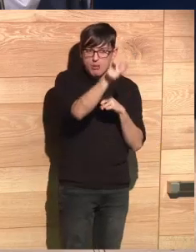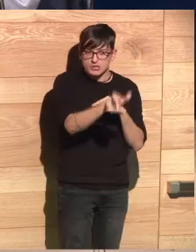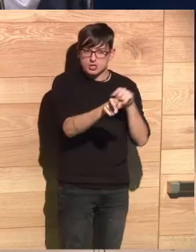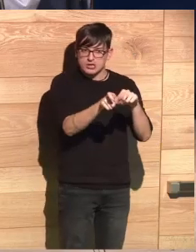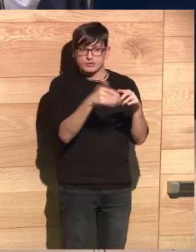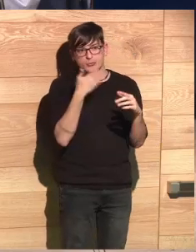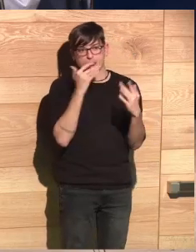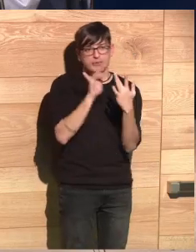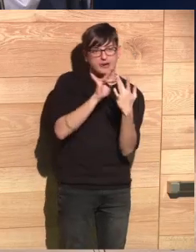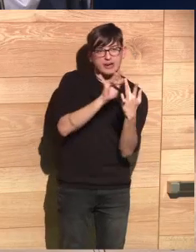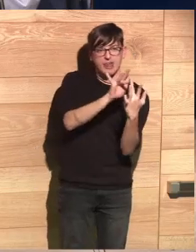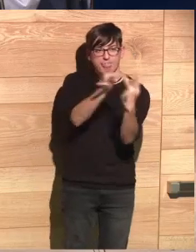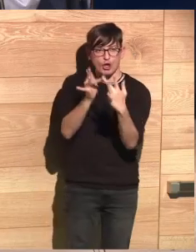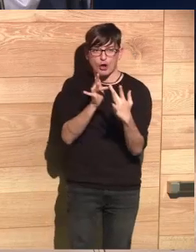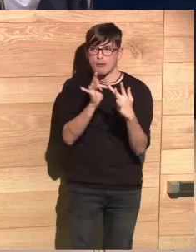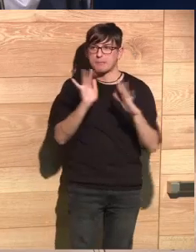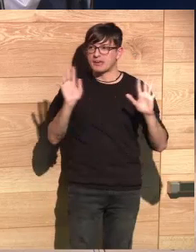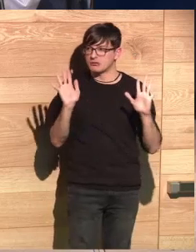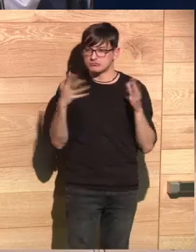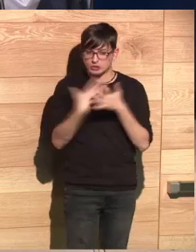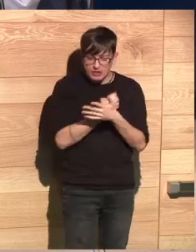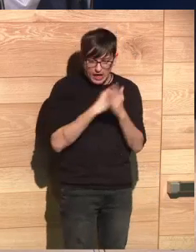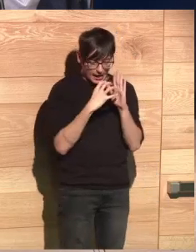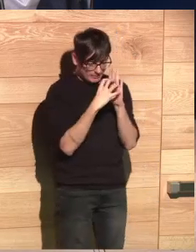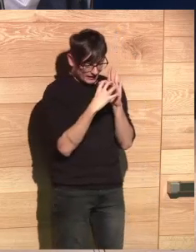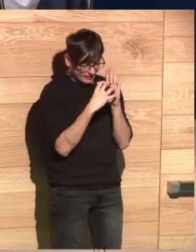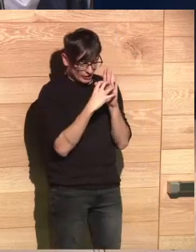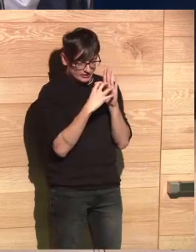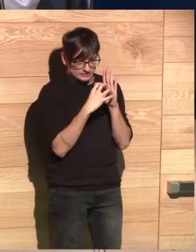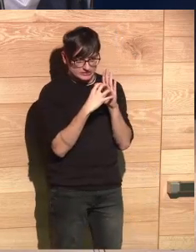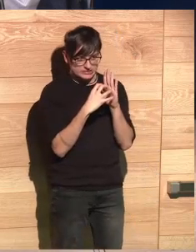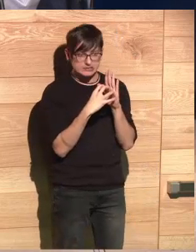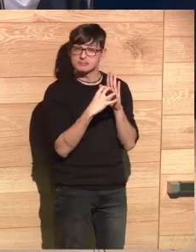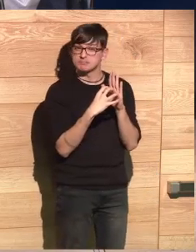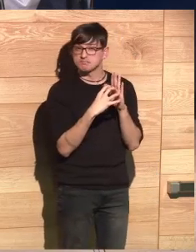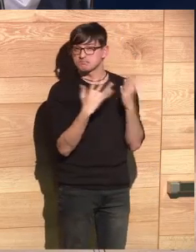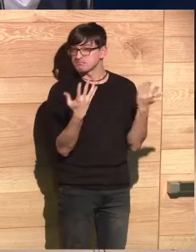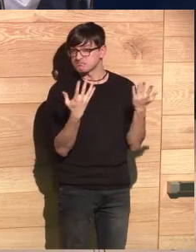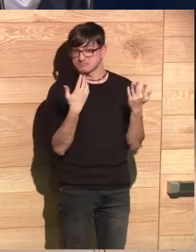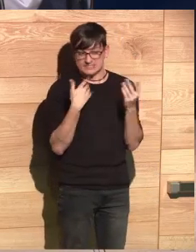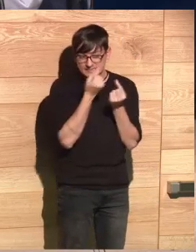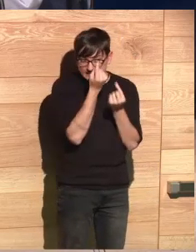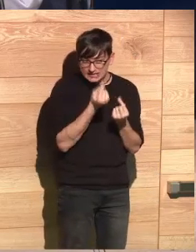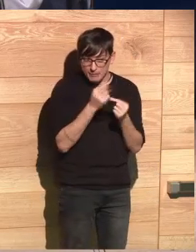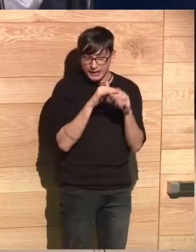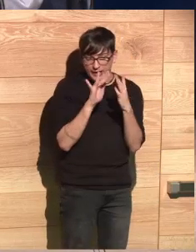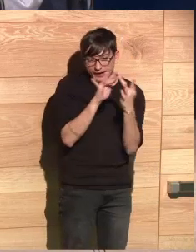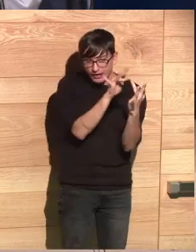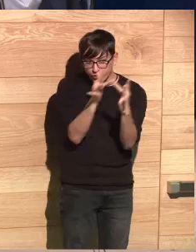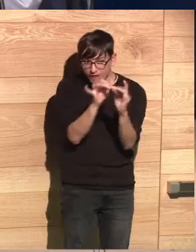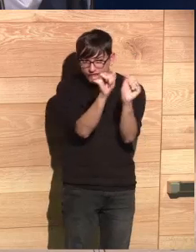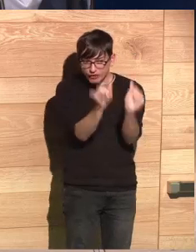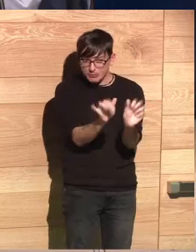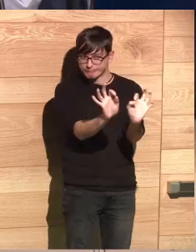estás relacionándote, pero a través de todas estas interfaces, ¿no? Sí. Que están diseñadas para que te relaciones de